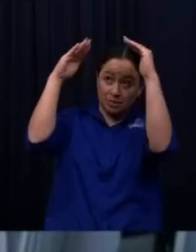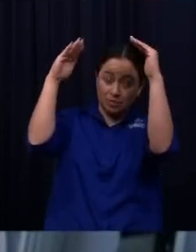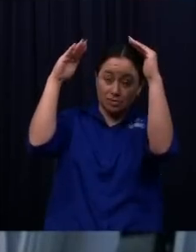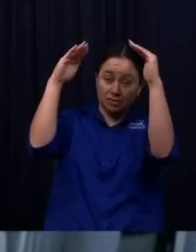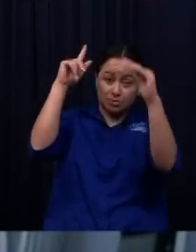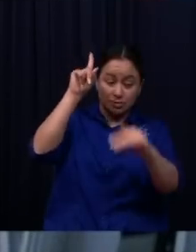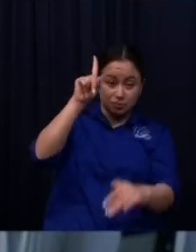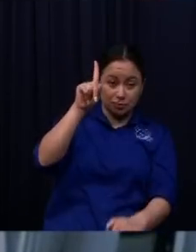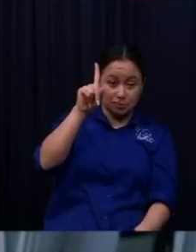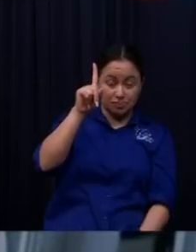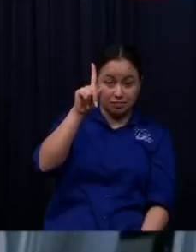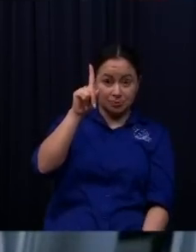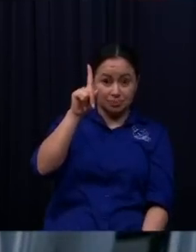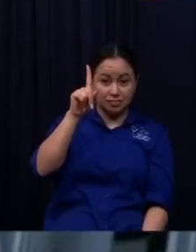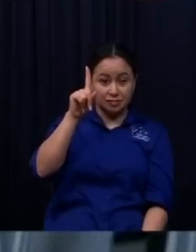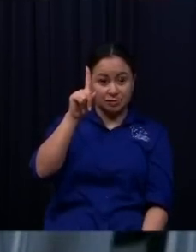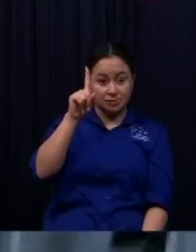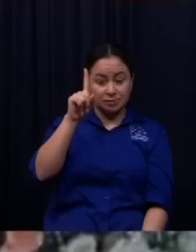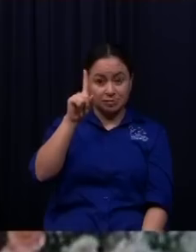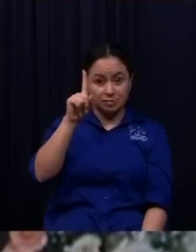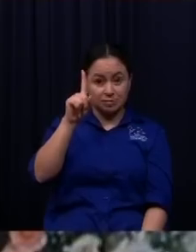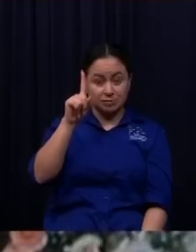Porque aquí no dice traspasó el cielo.